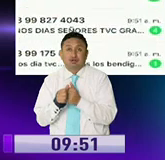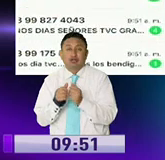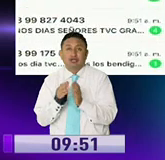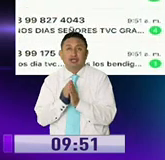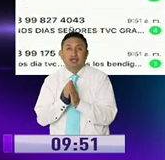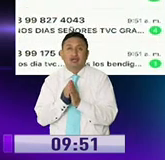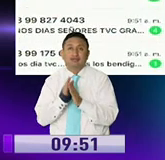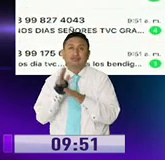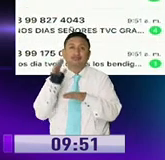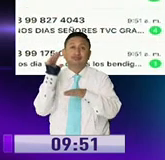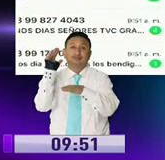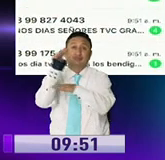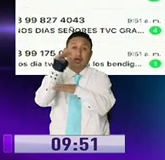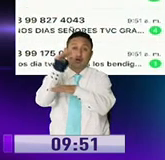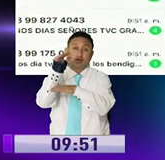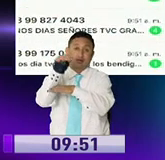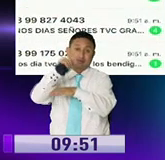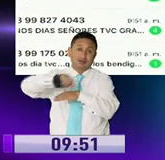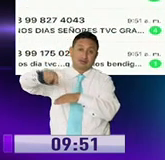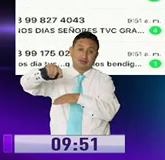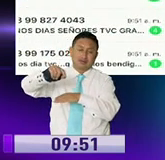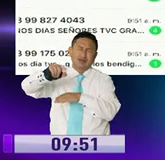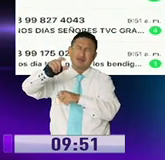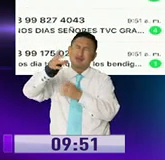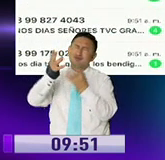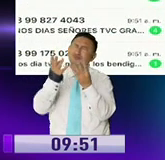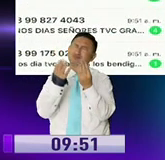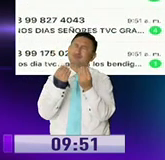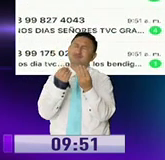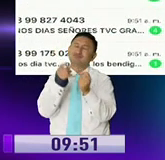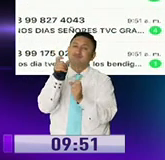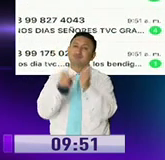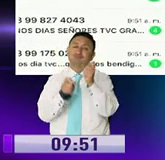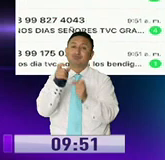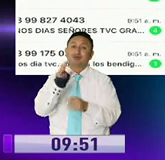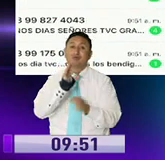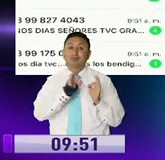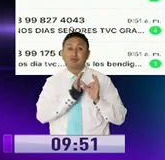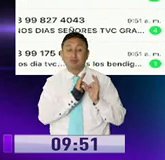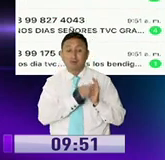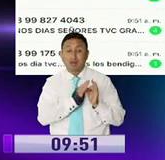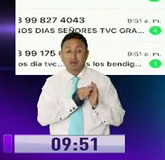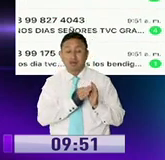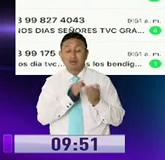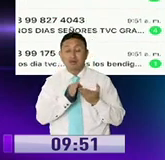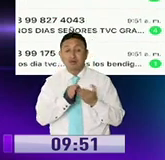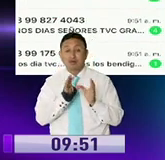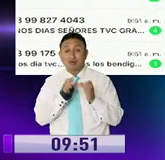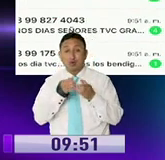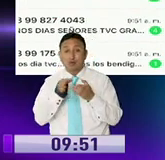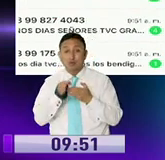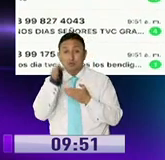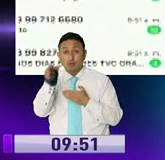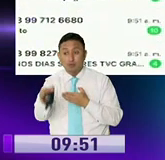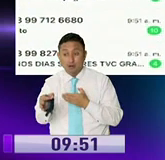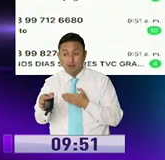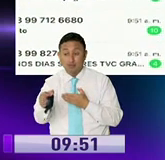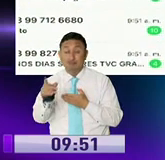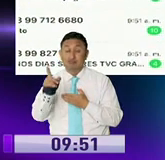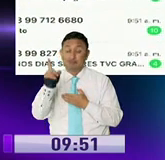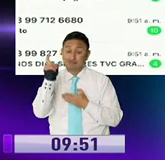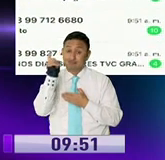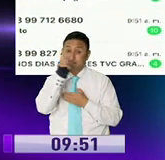acá nosotros mismos en la Avenida Maldonado, en Calderón, nos dicen, Comité del Pueblo, o sea, que está